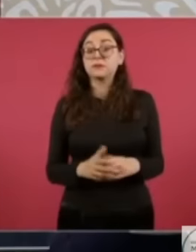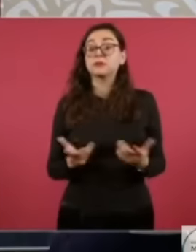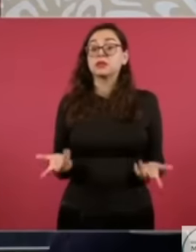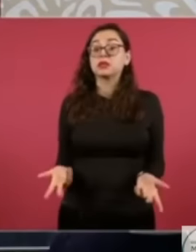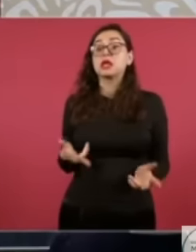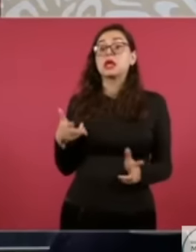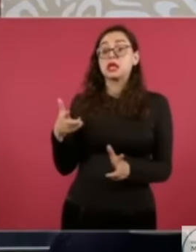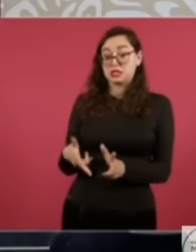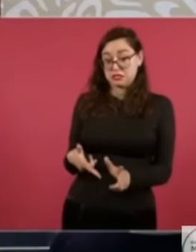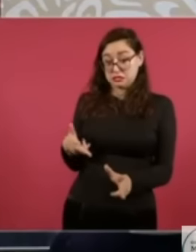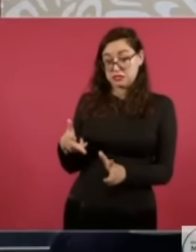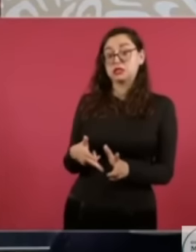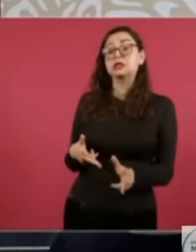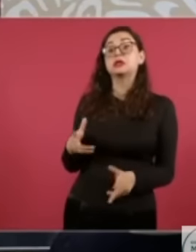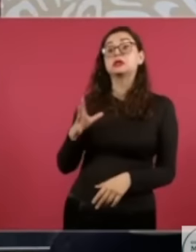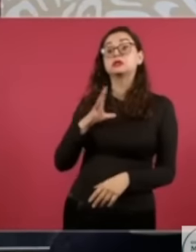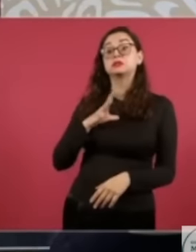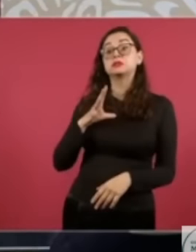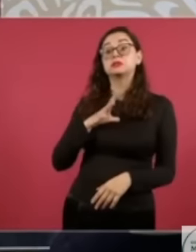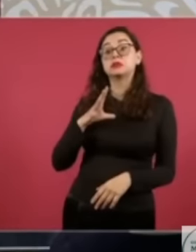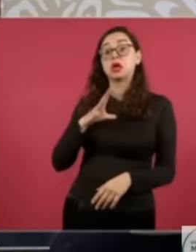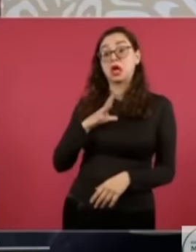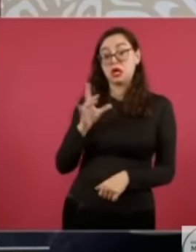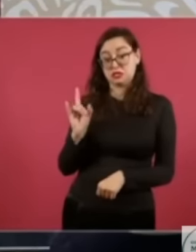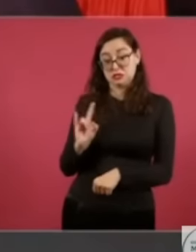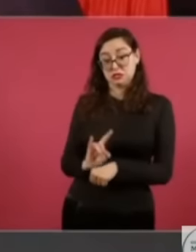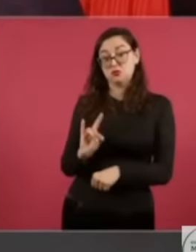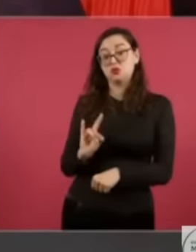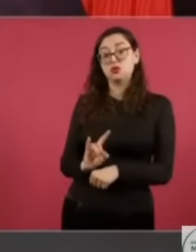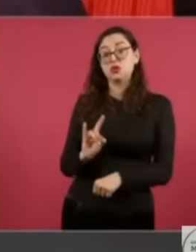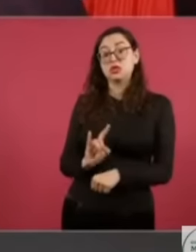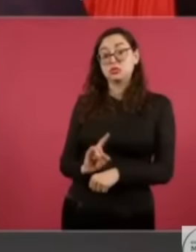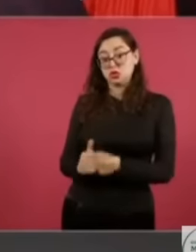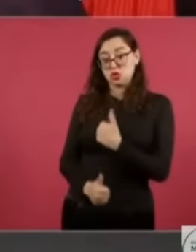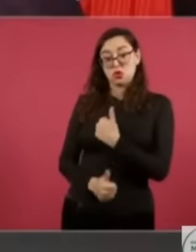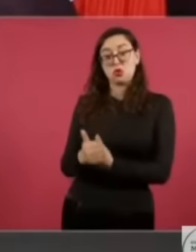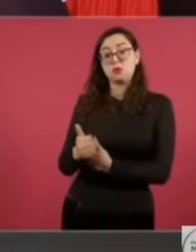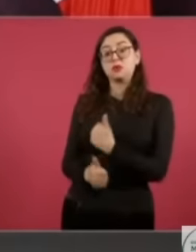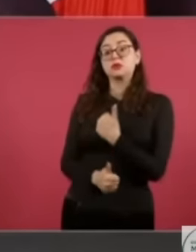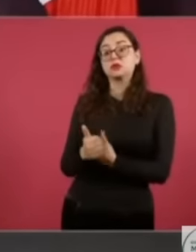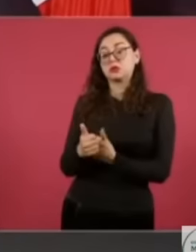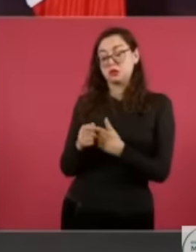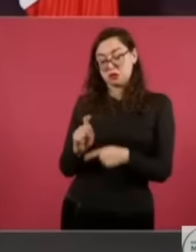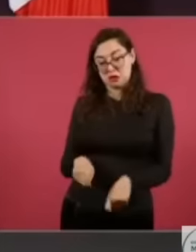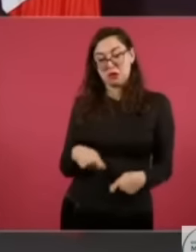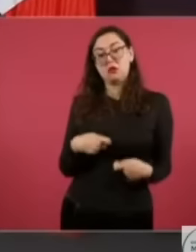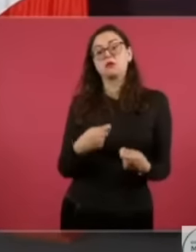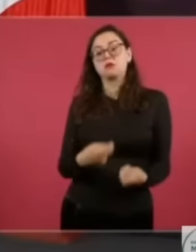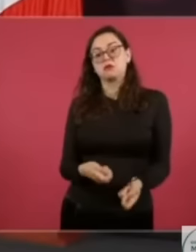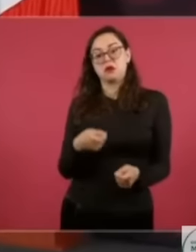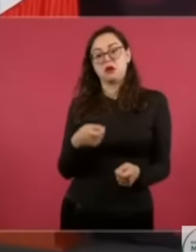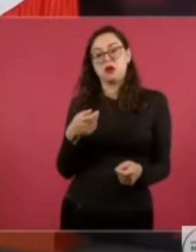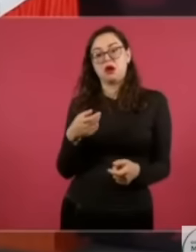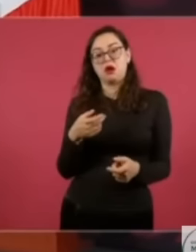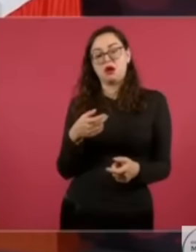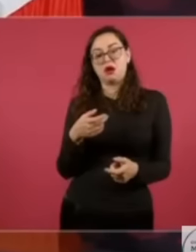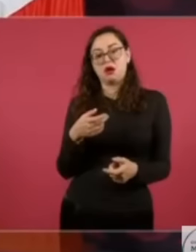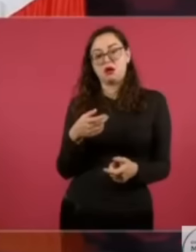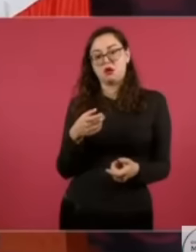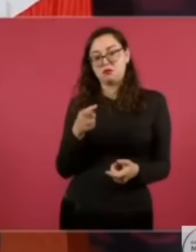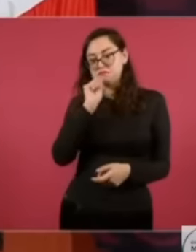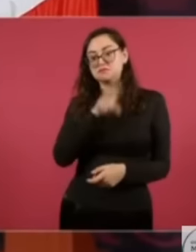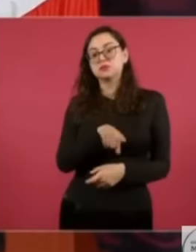tren de Imuris? No. Simularon, no. ¿Simularon competencia? No. ¿Y le dieron la obra directa a la